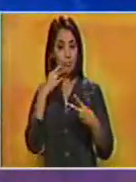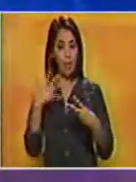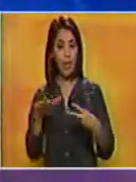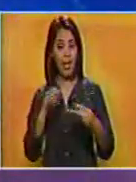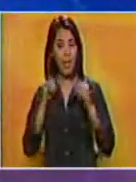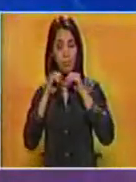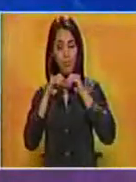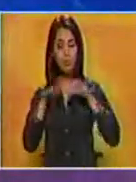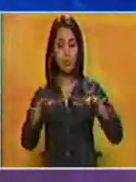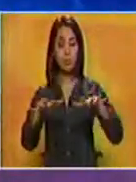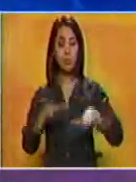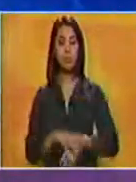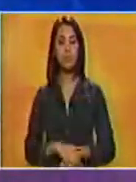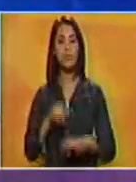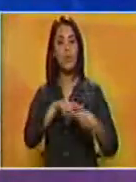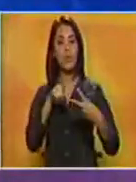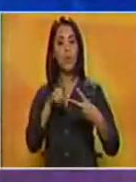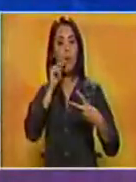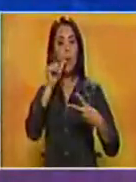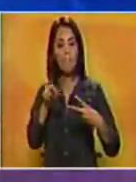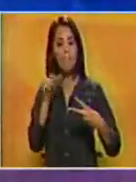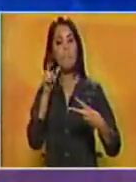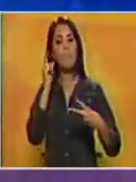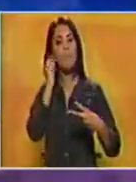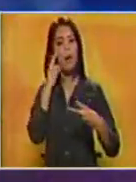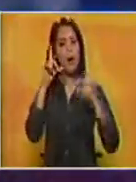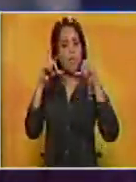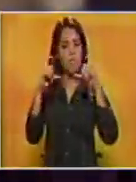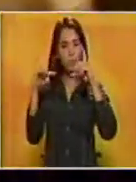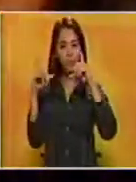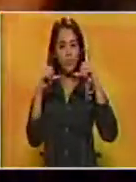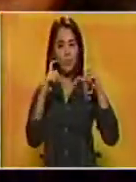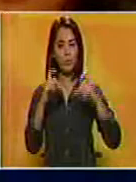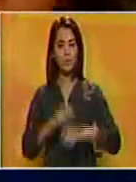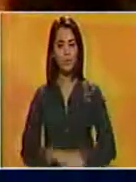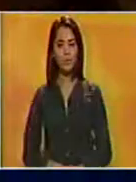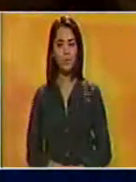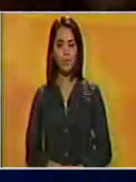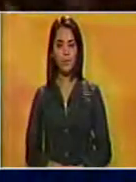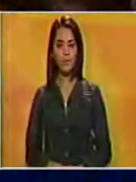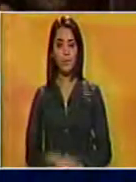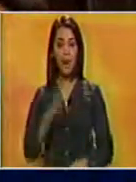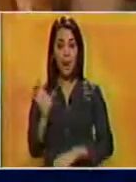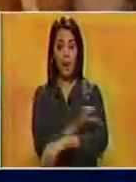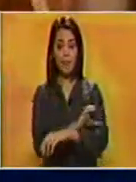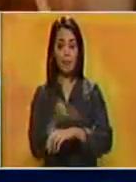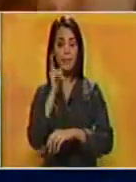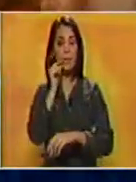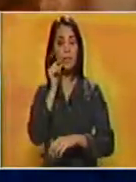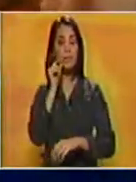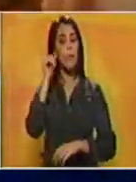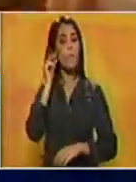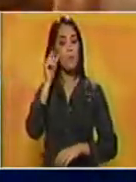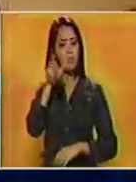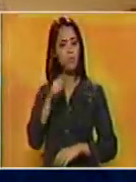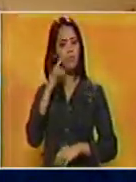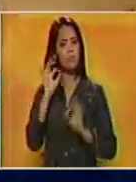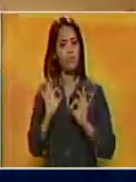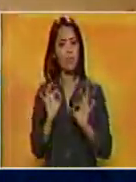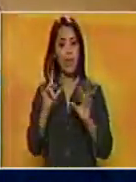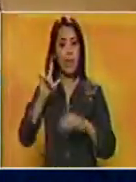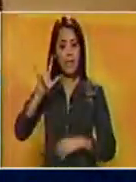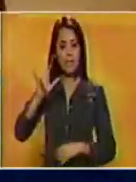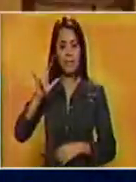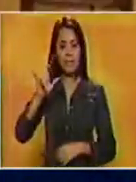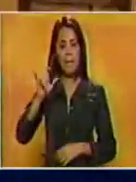sociales. Ozuna y Selena Gómez fueron tendencia por varias fotografías. La cantante, quien es una de las figuras más influyentes en Instagram